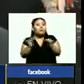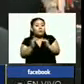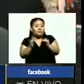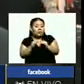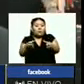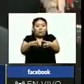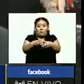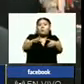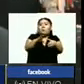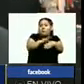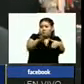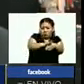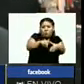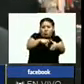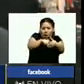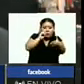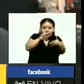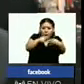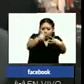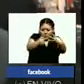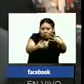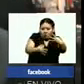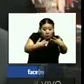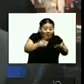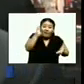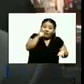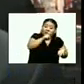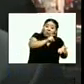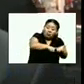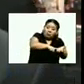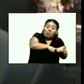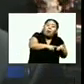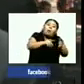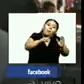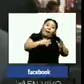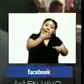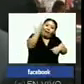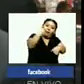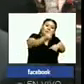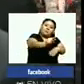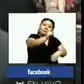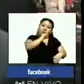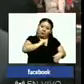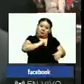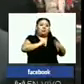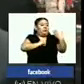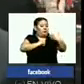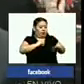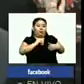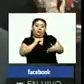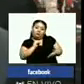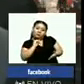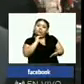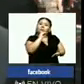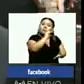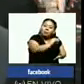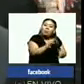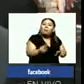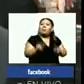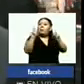fmln por cumplió lo que dice la ley de devolver el dinero que la aceptó electoral